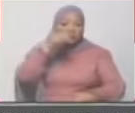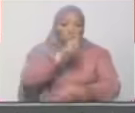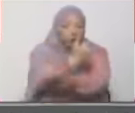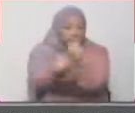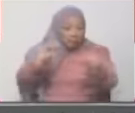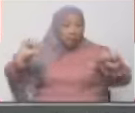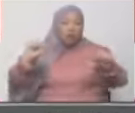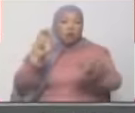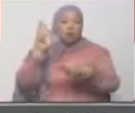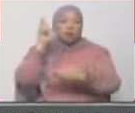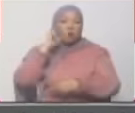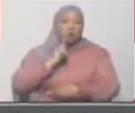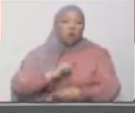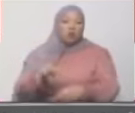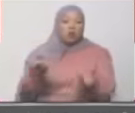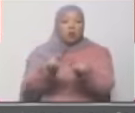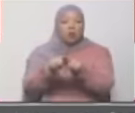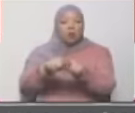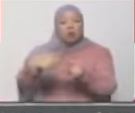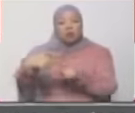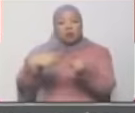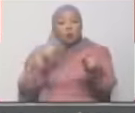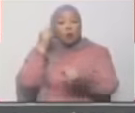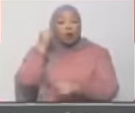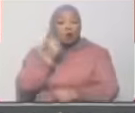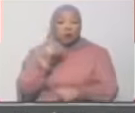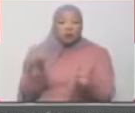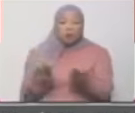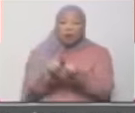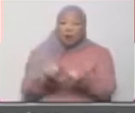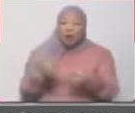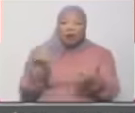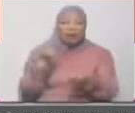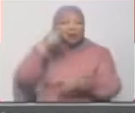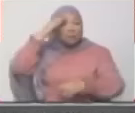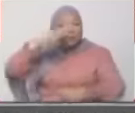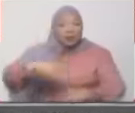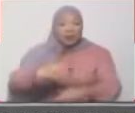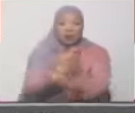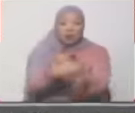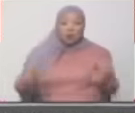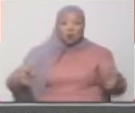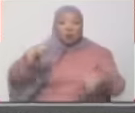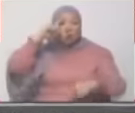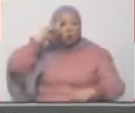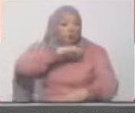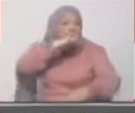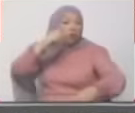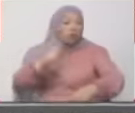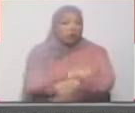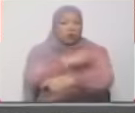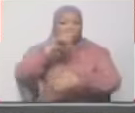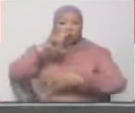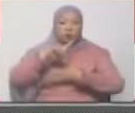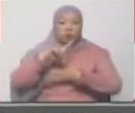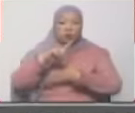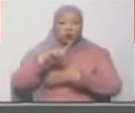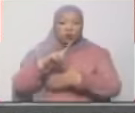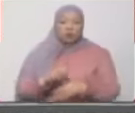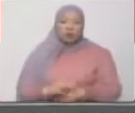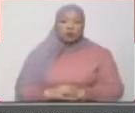invencibles de Junín y Ayacucho. No los subestimen. Somos los soldados más poderosos de este continente. No los